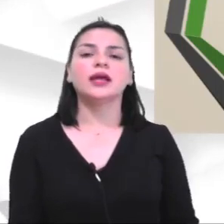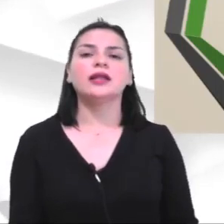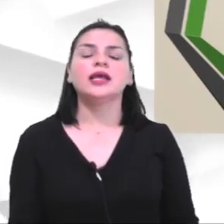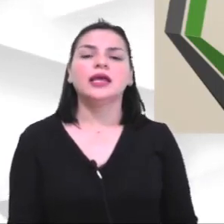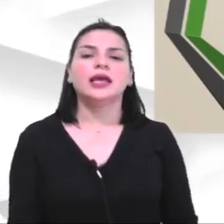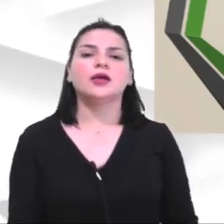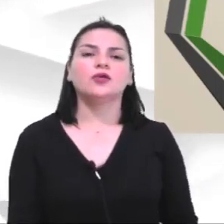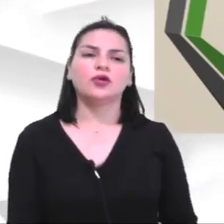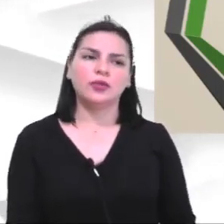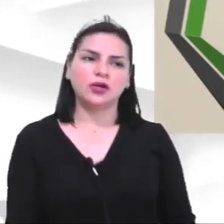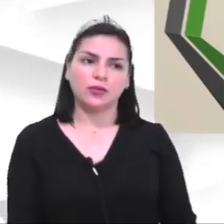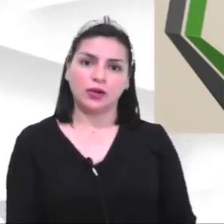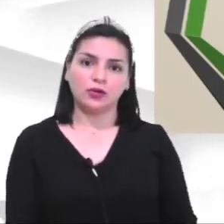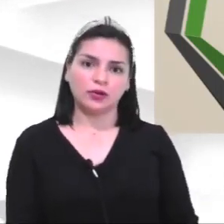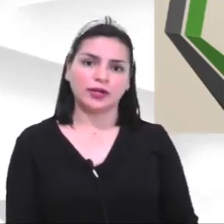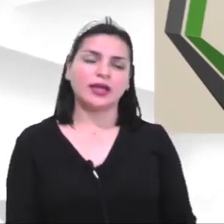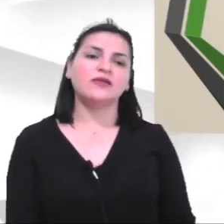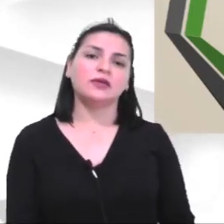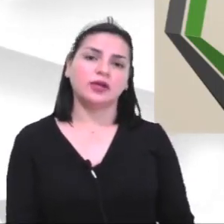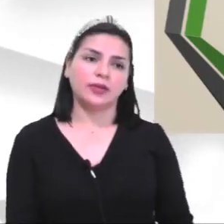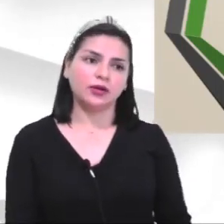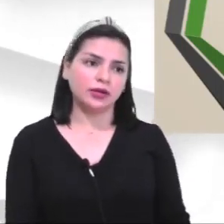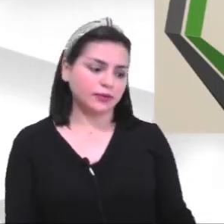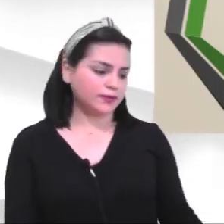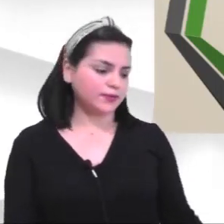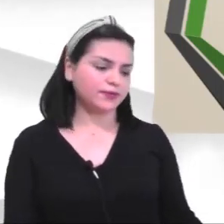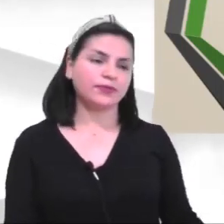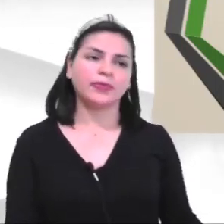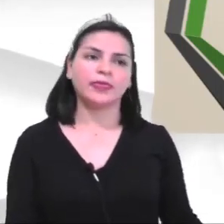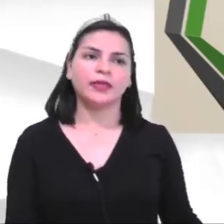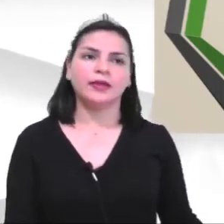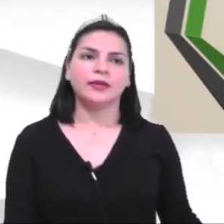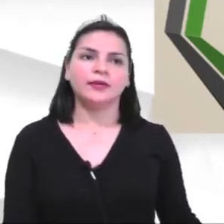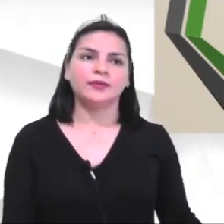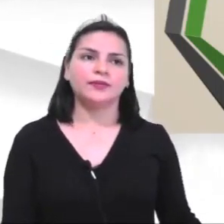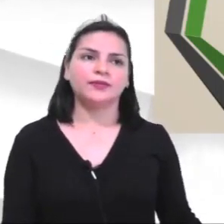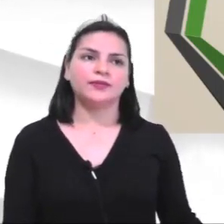un nivel económico mejor, ¿verdad? Y vivir mejor.